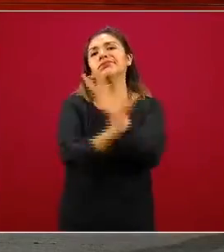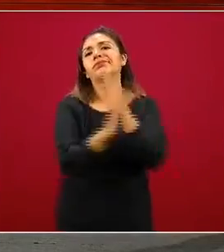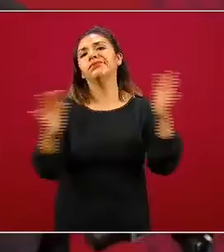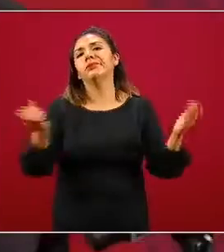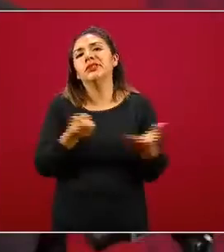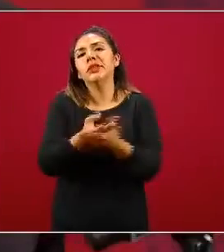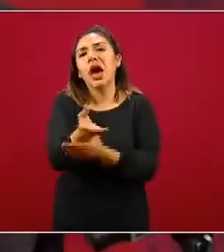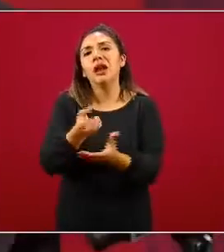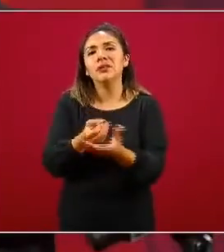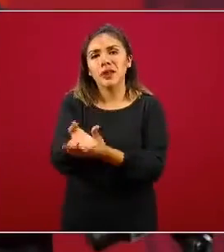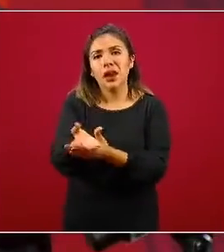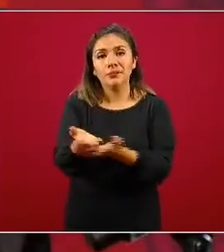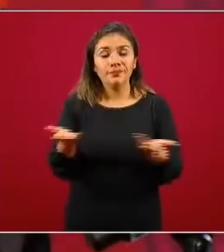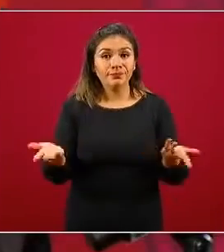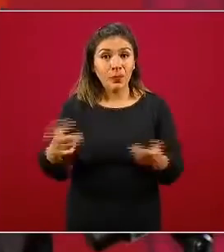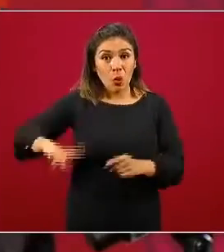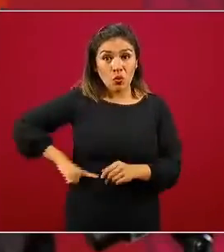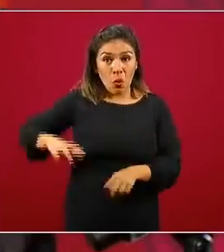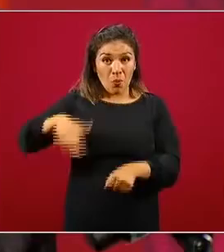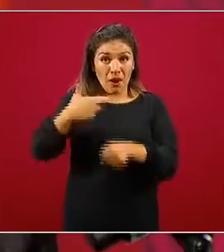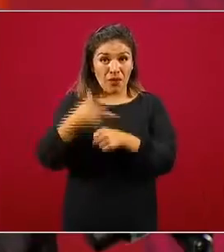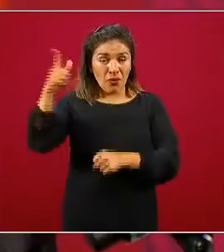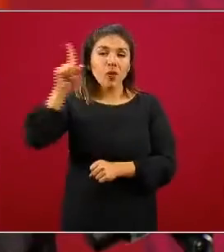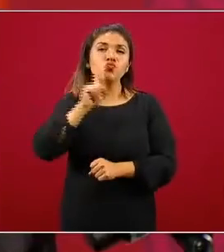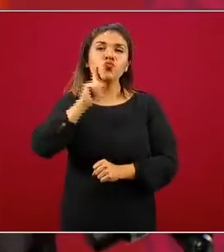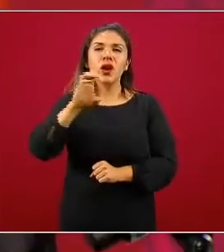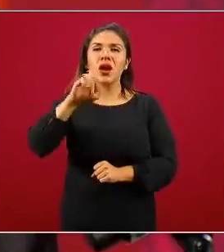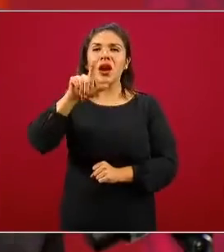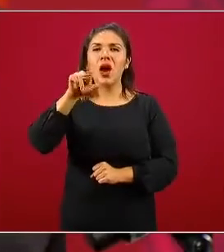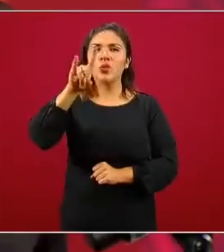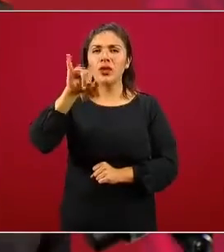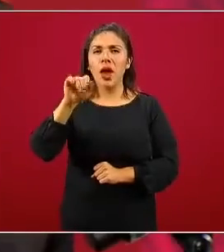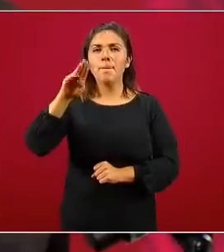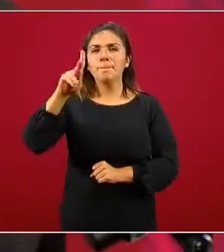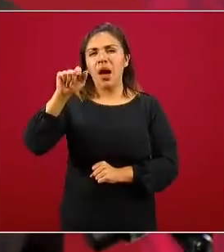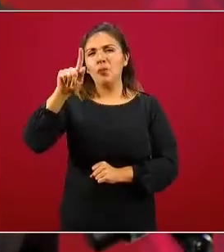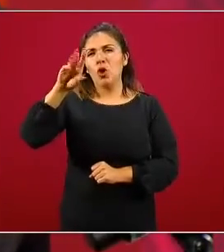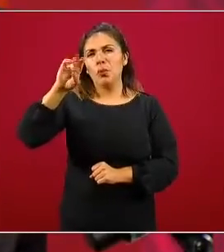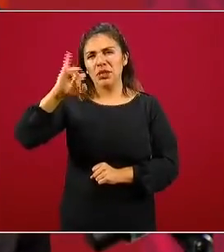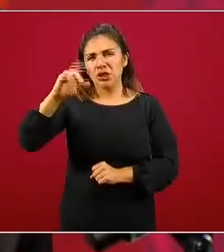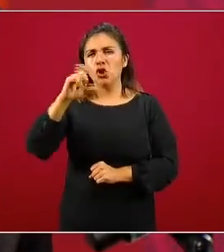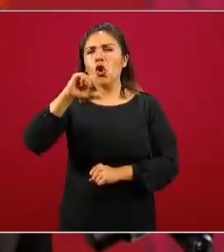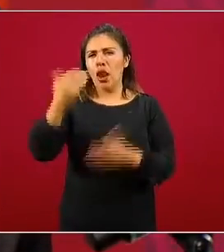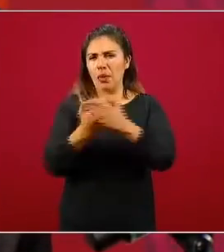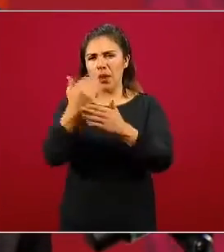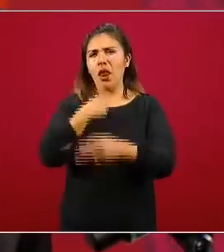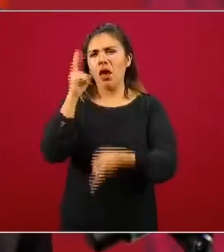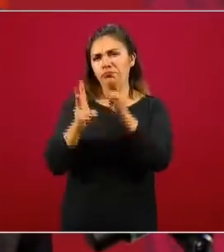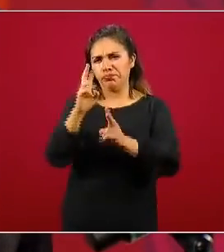público. La gobernadora Claudia Pavlovich, con quien hablamos esta mañana, junto con otros miembros de la